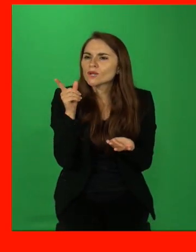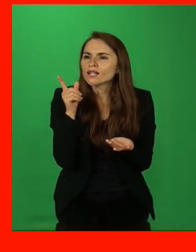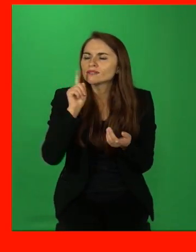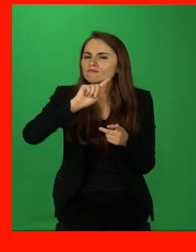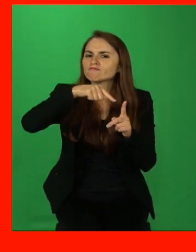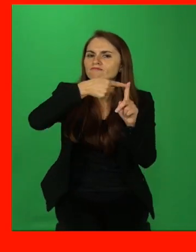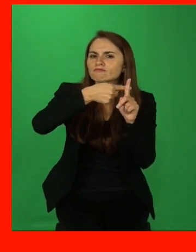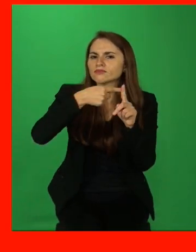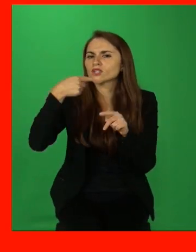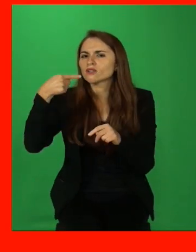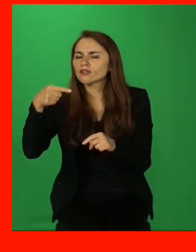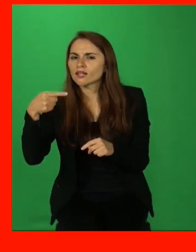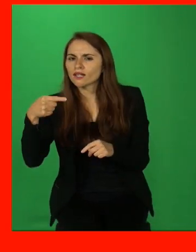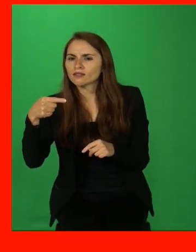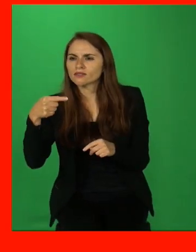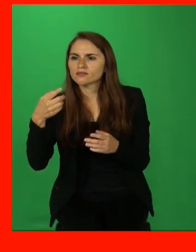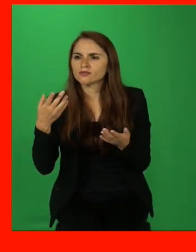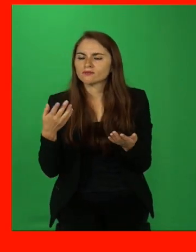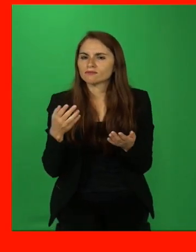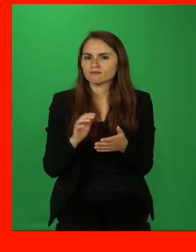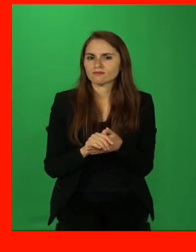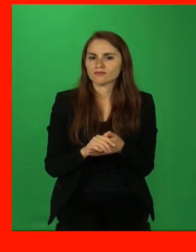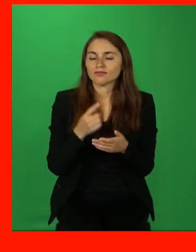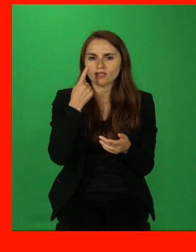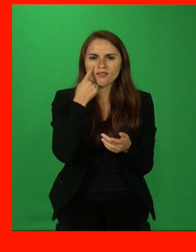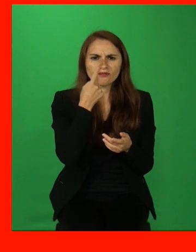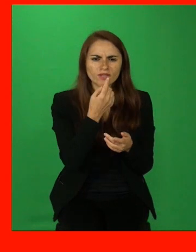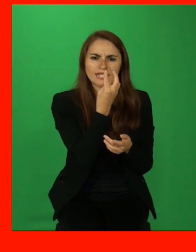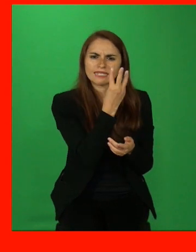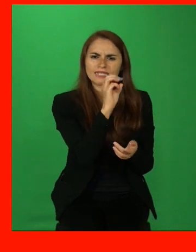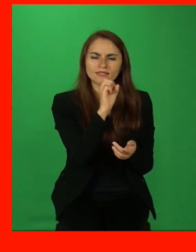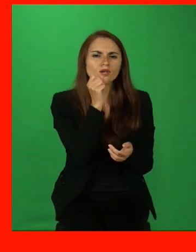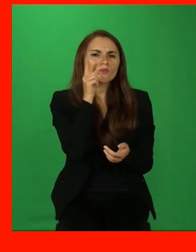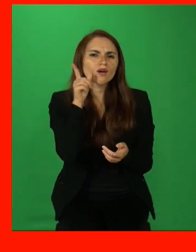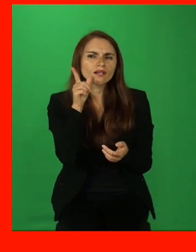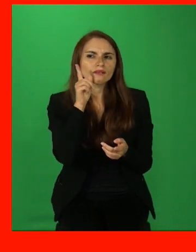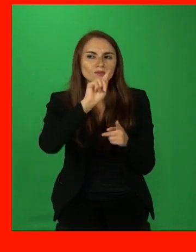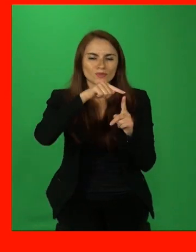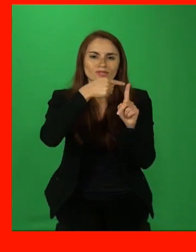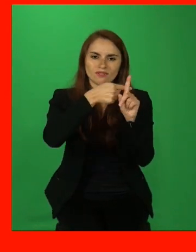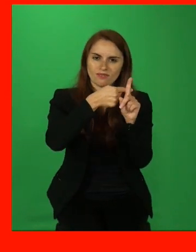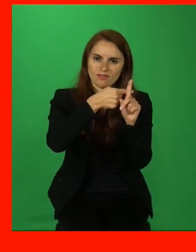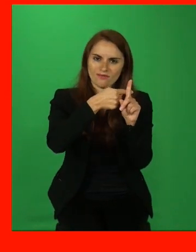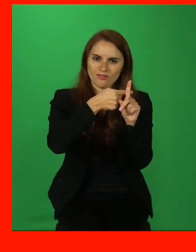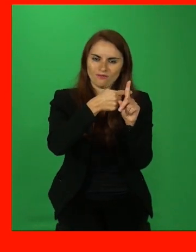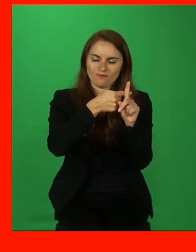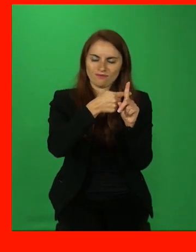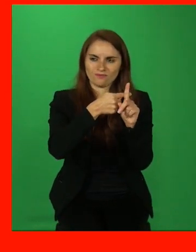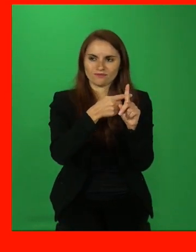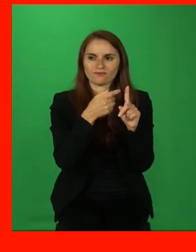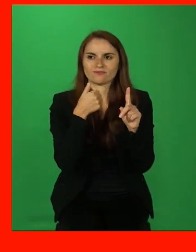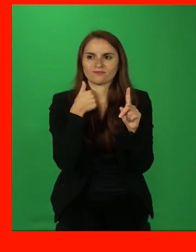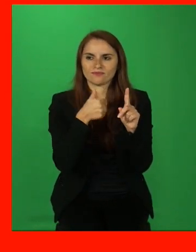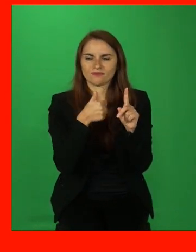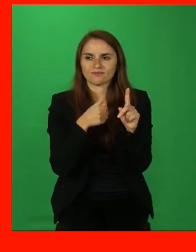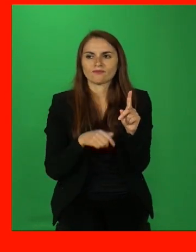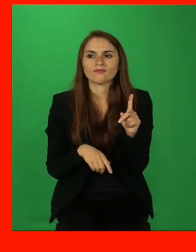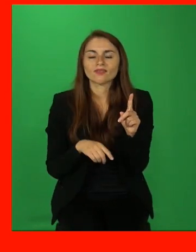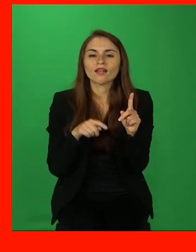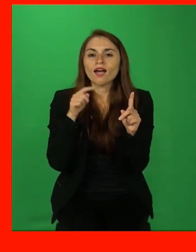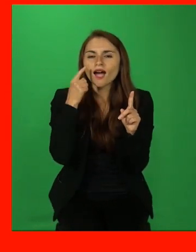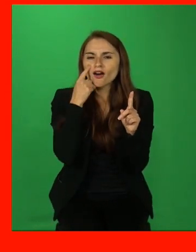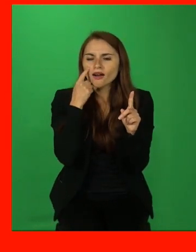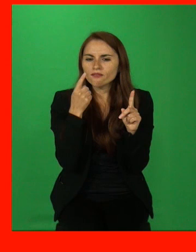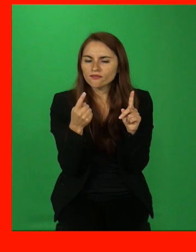signo del factor que ya conocemos del 30 ya te fijaste cuál es perfecto ahora